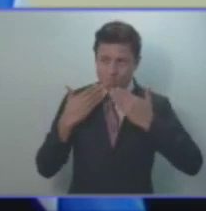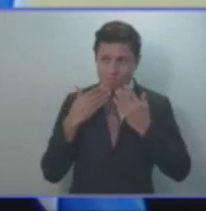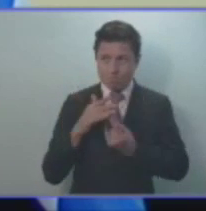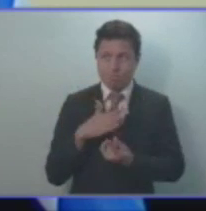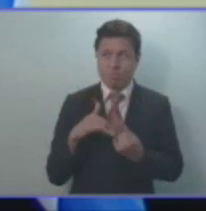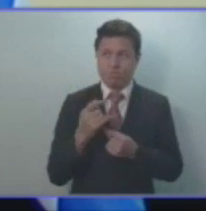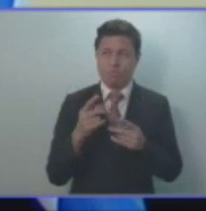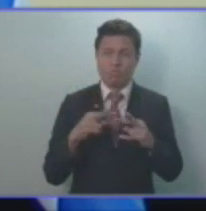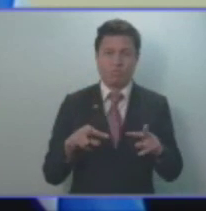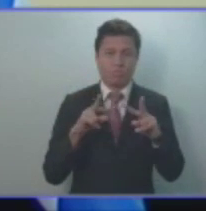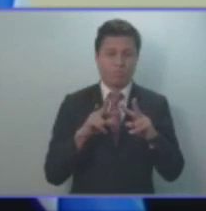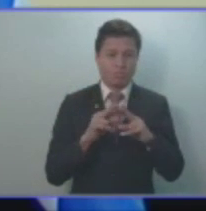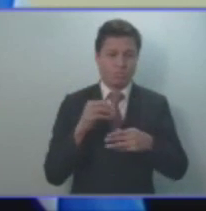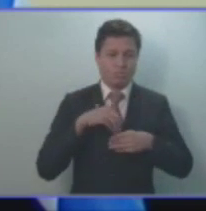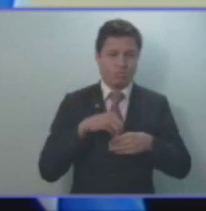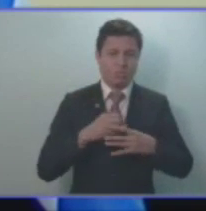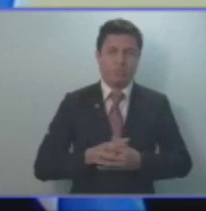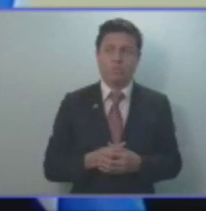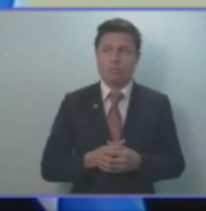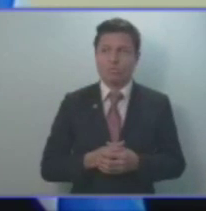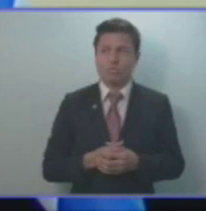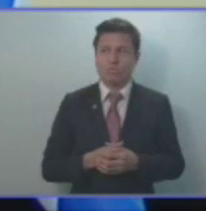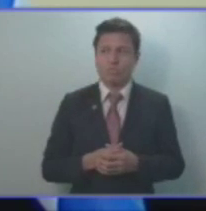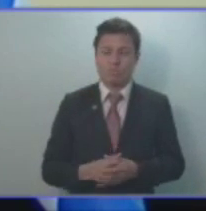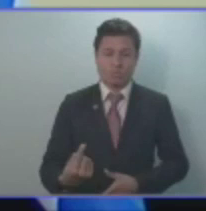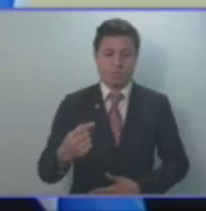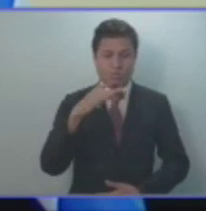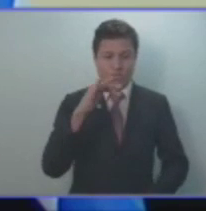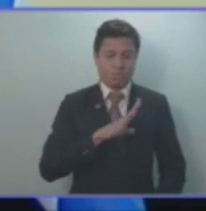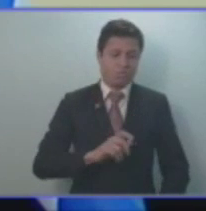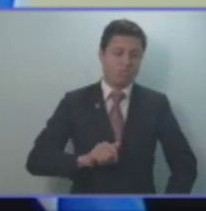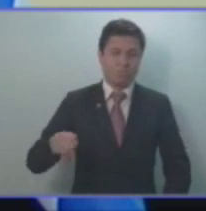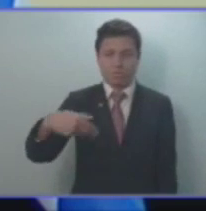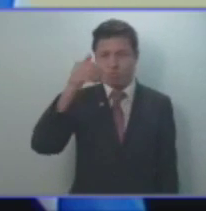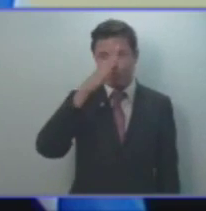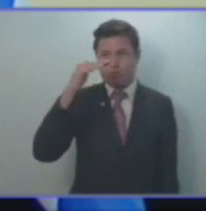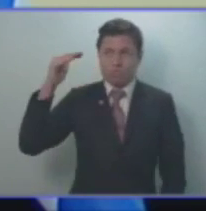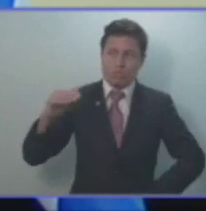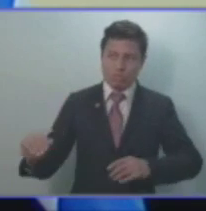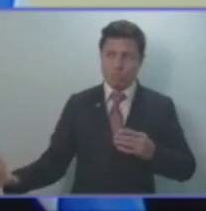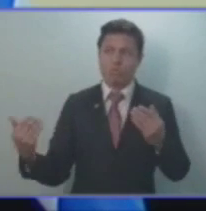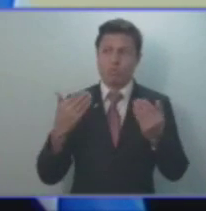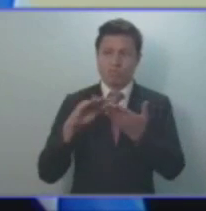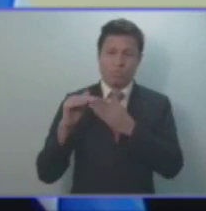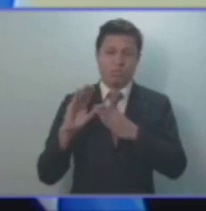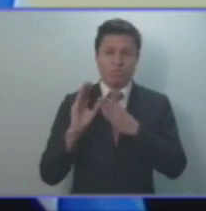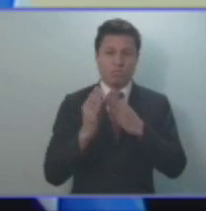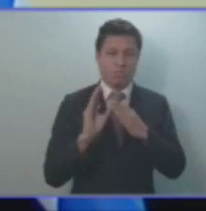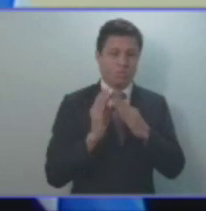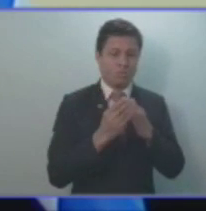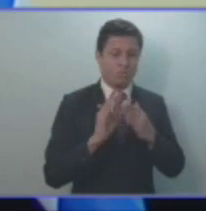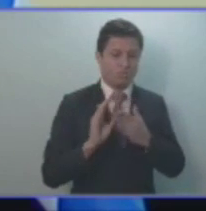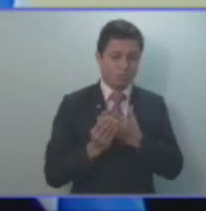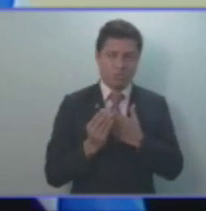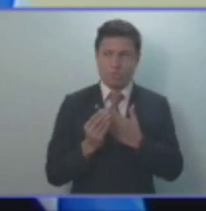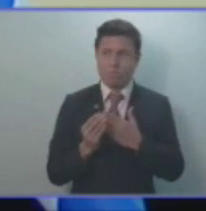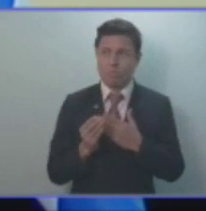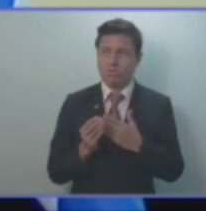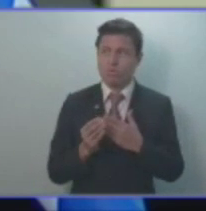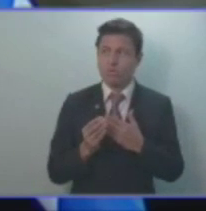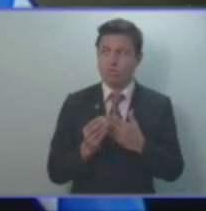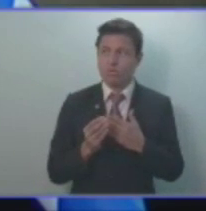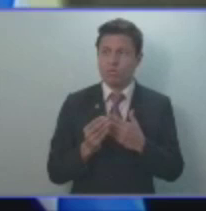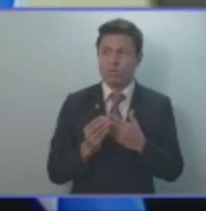siguientes valoraciones. El Salvador es una nación multicultural y